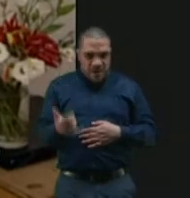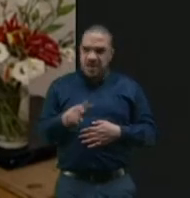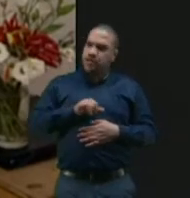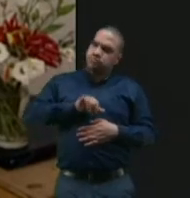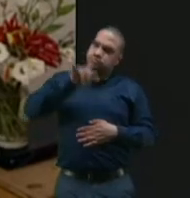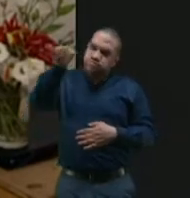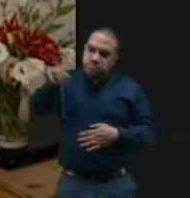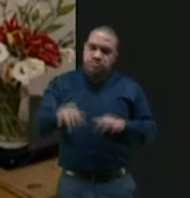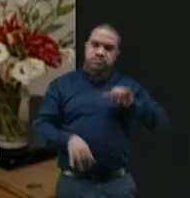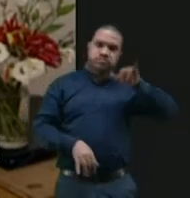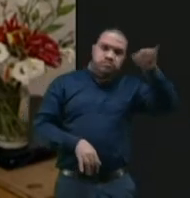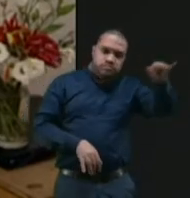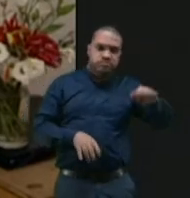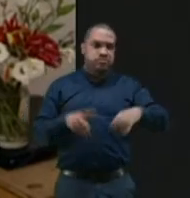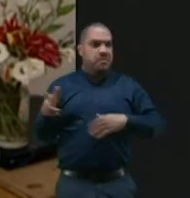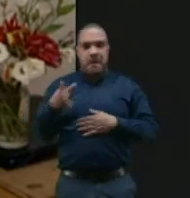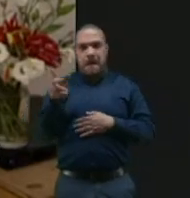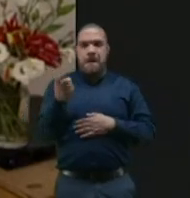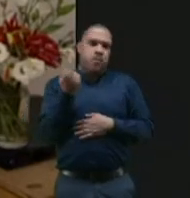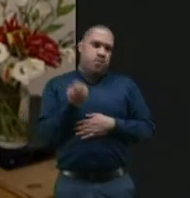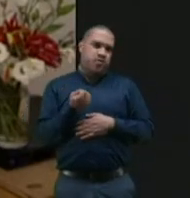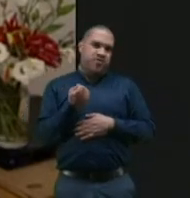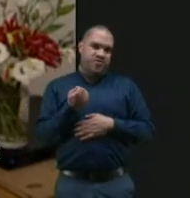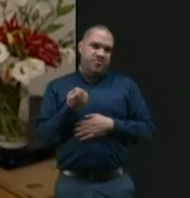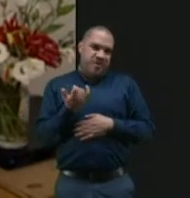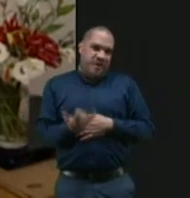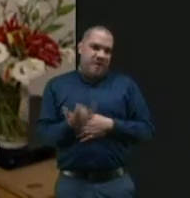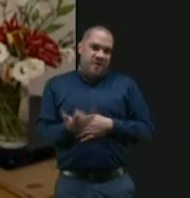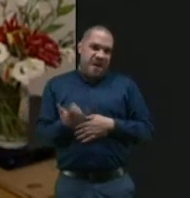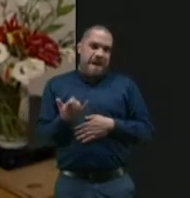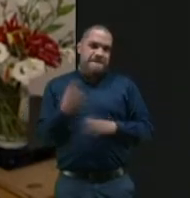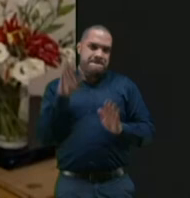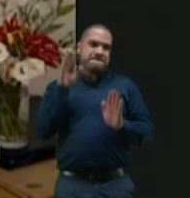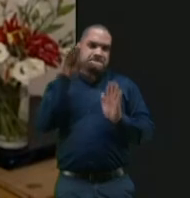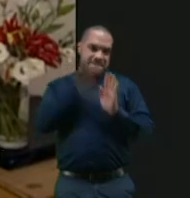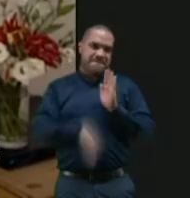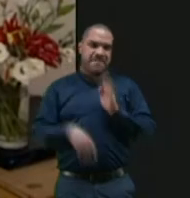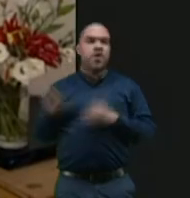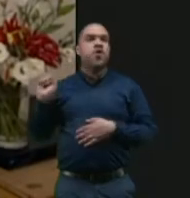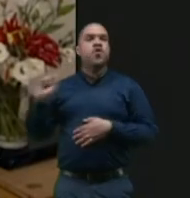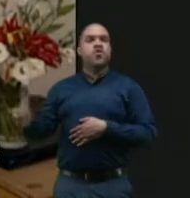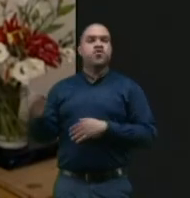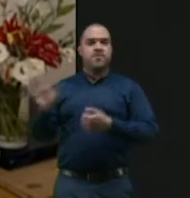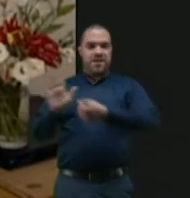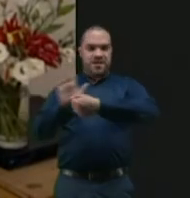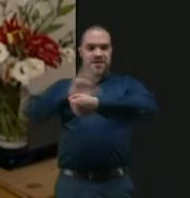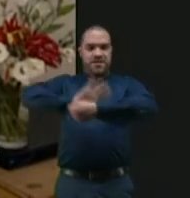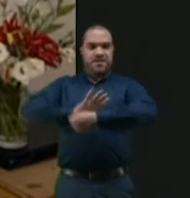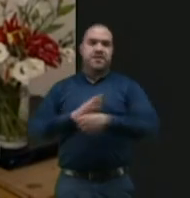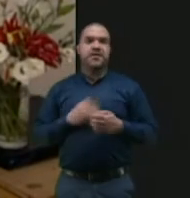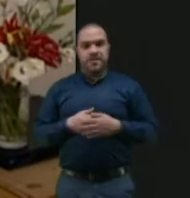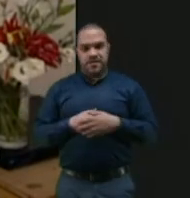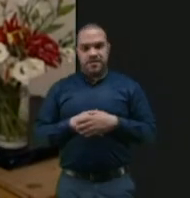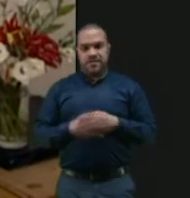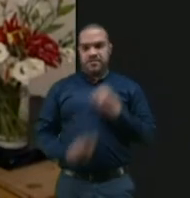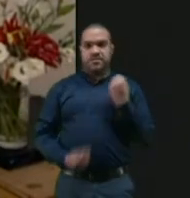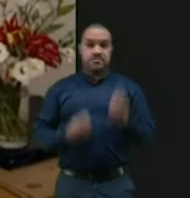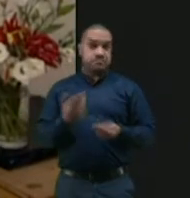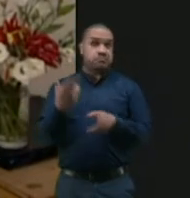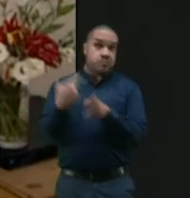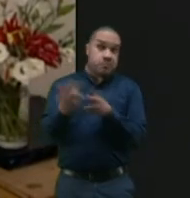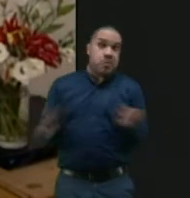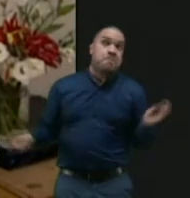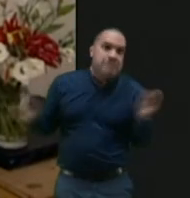pero viajaremos de nuevo. Y el secreto más grande en la industria del turismo